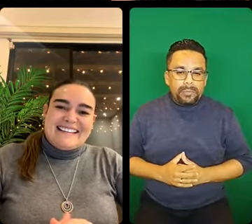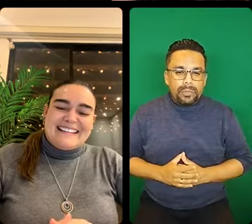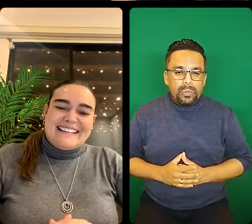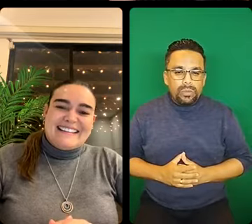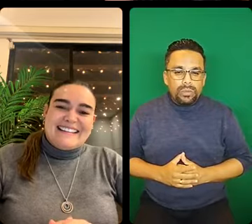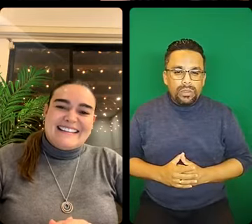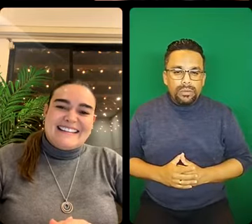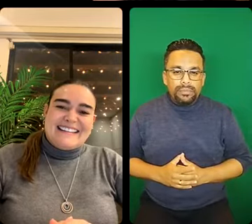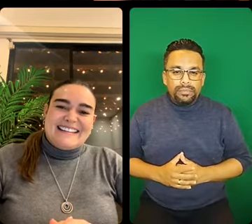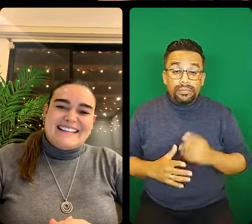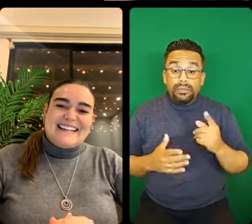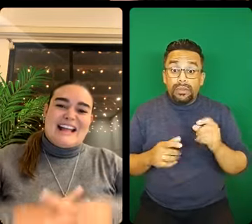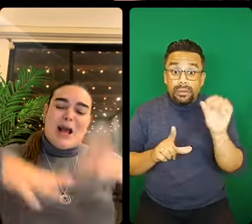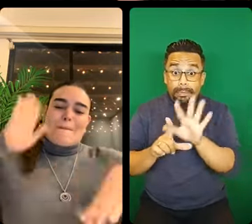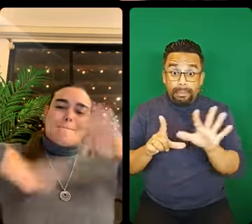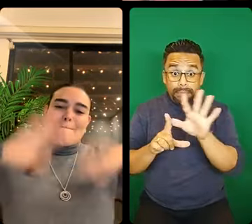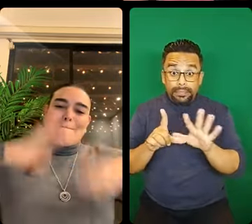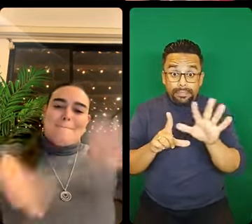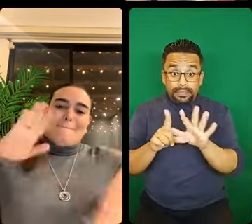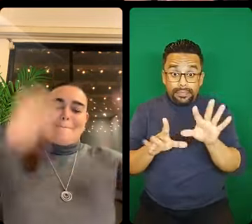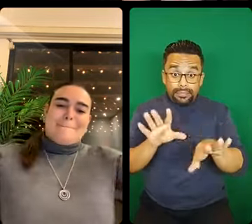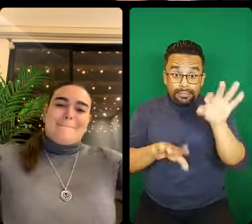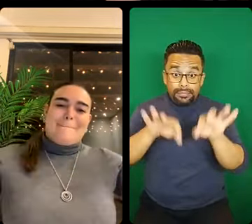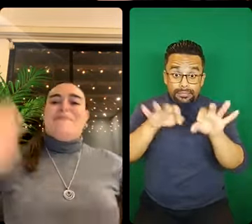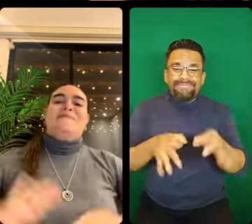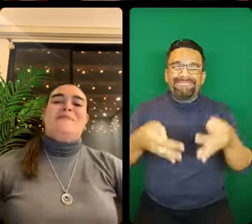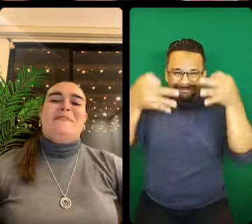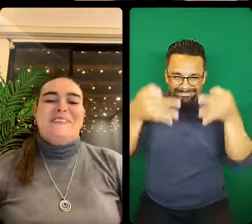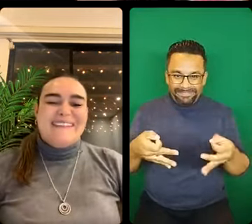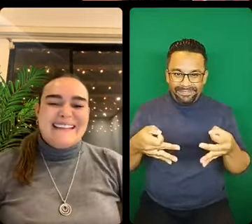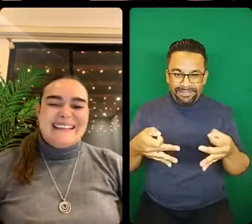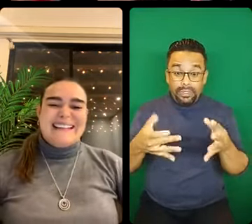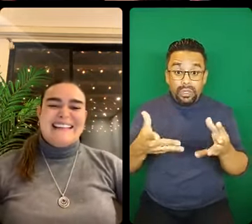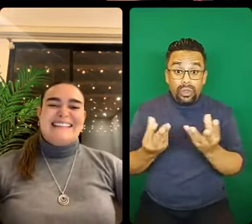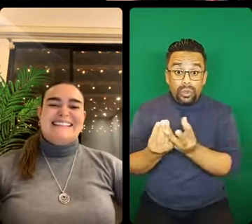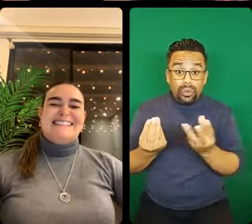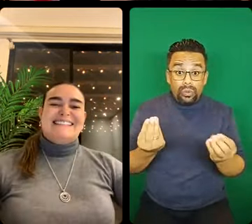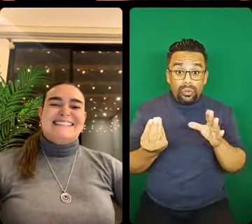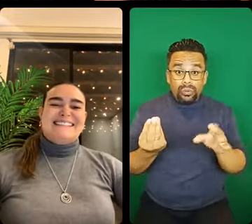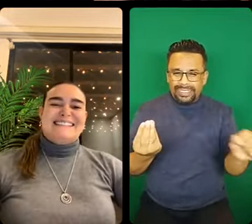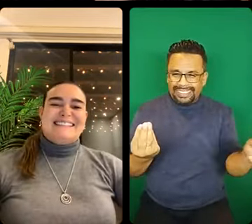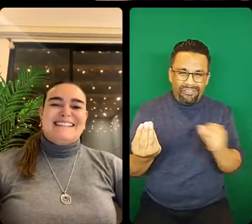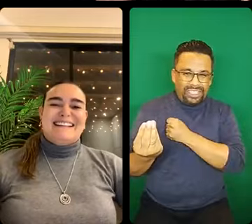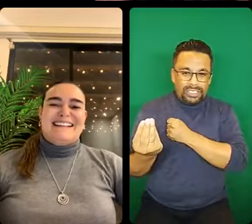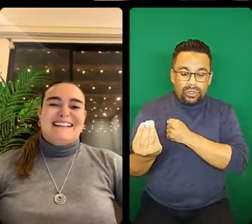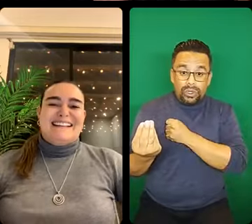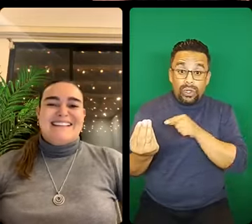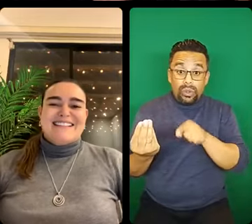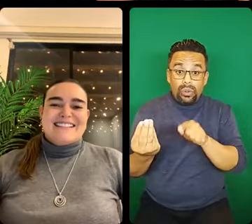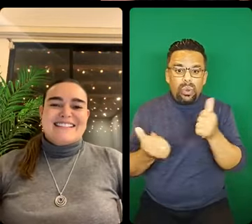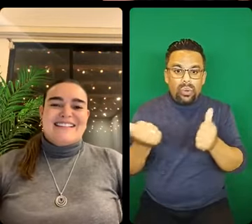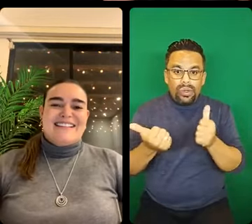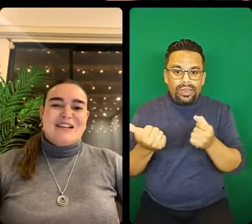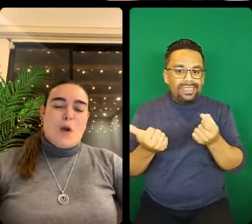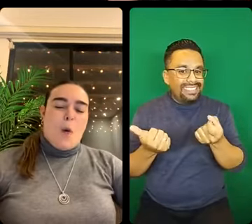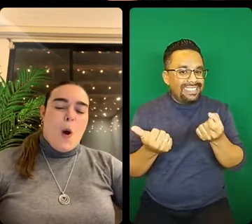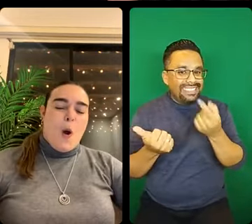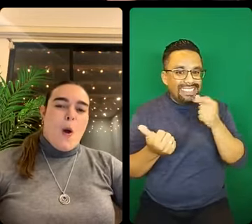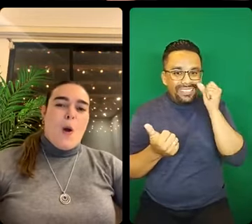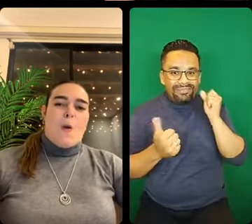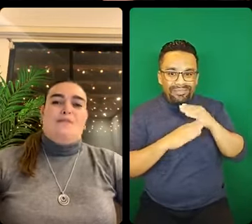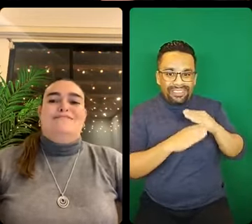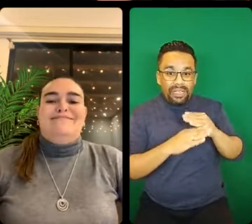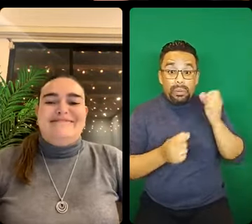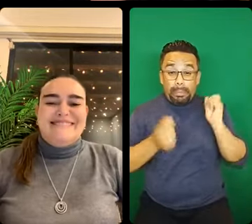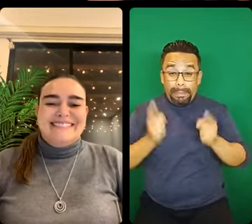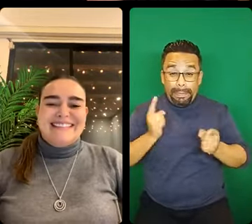Y los cortometrajes de la selección oficial de la categoría aficionado de Exceltis son... ¡Tú!